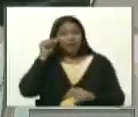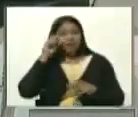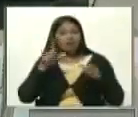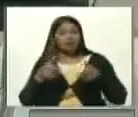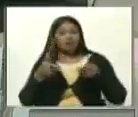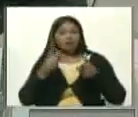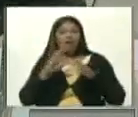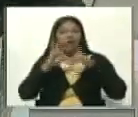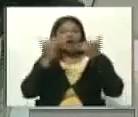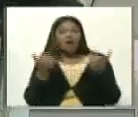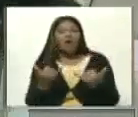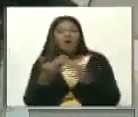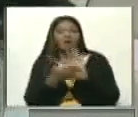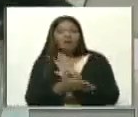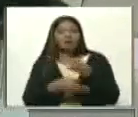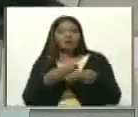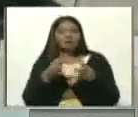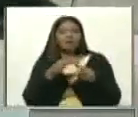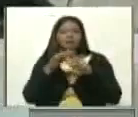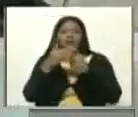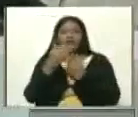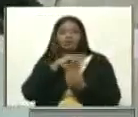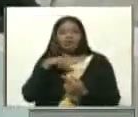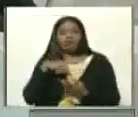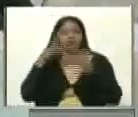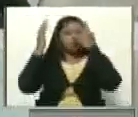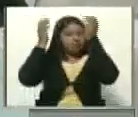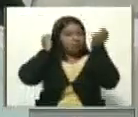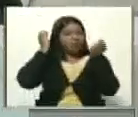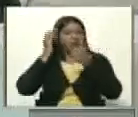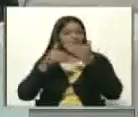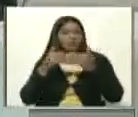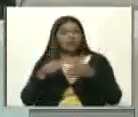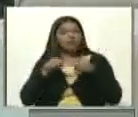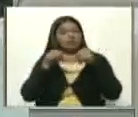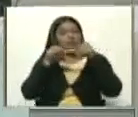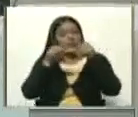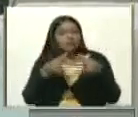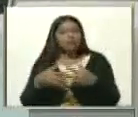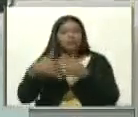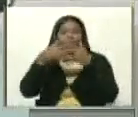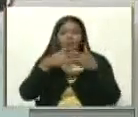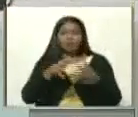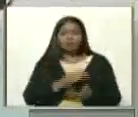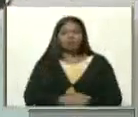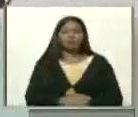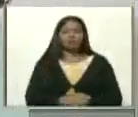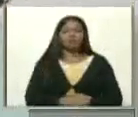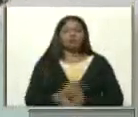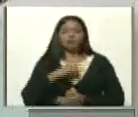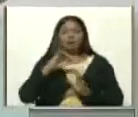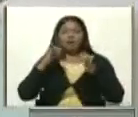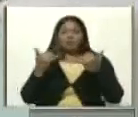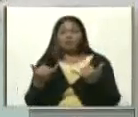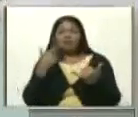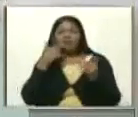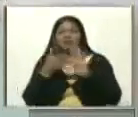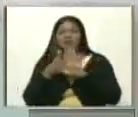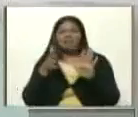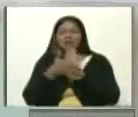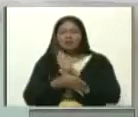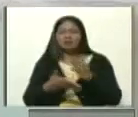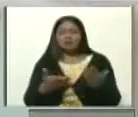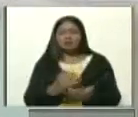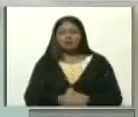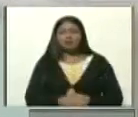actualmente? ¿En qué estatus se encuentra la situación de nuestro diplomático Alex Saab, que continúa en Estados Unidos? Actualmente, ¿qué está sucediendo? O sea, ¿qué podemos